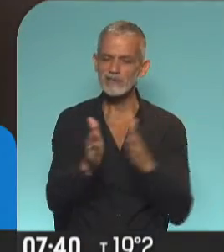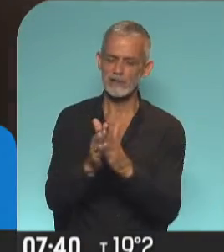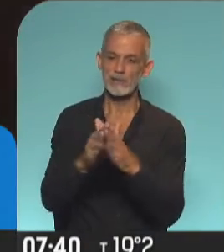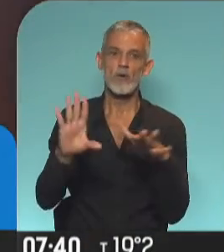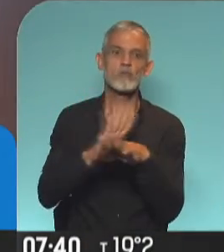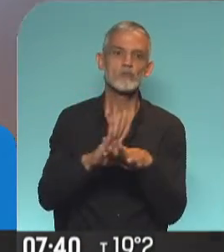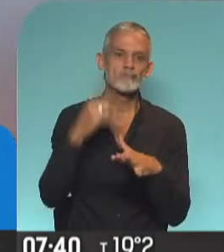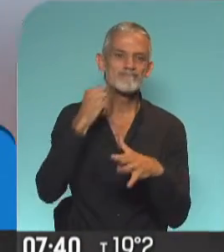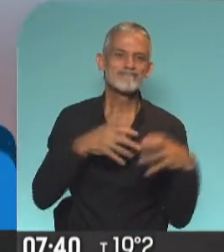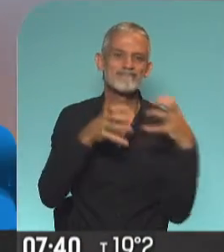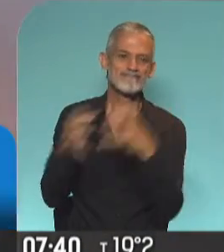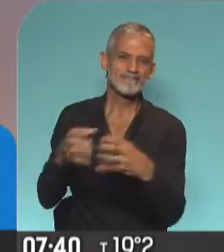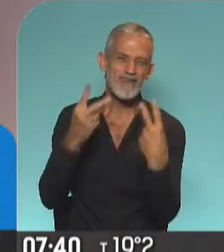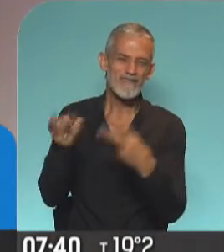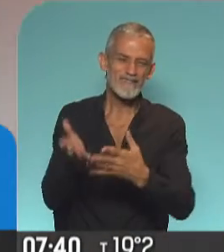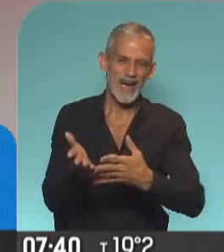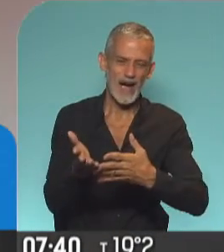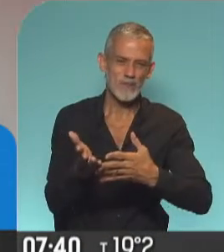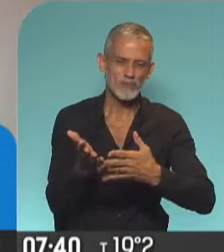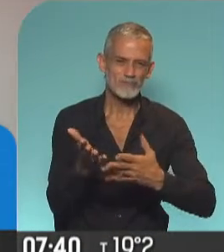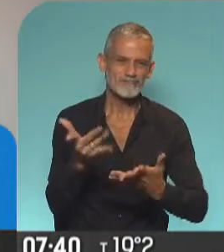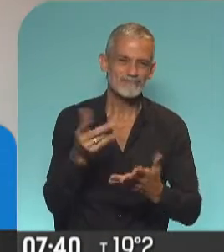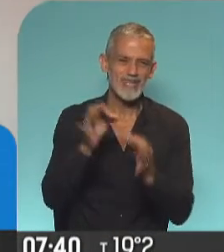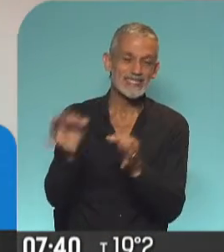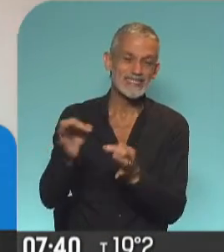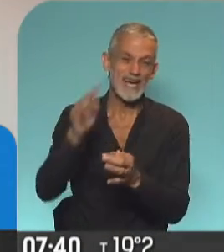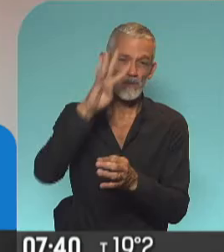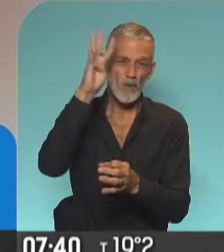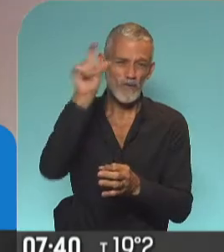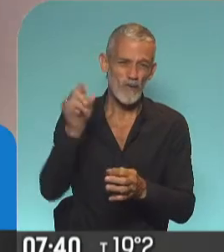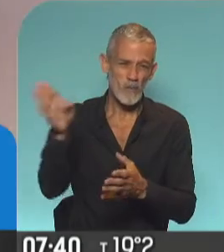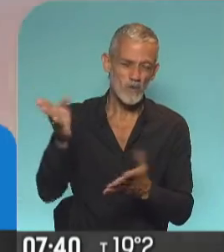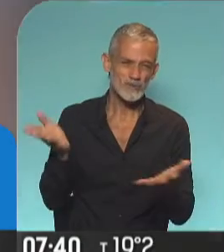justo el día que nosotros estábamos viajando, de estos días que estábamos viajando, pero la verdad que